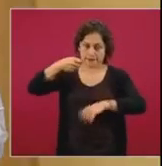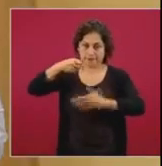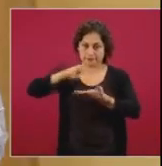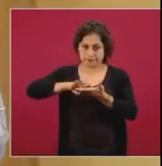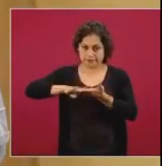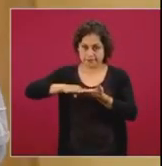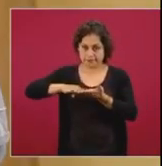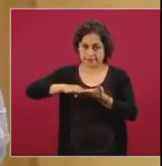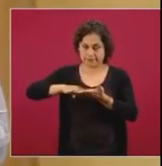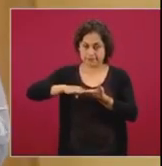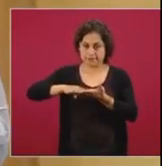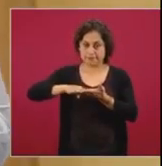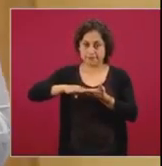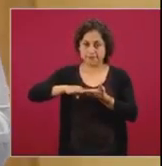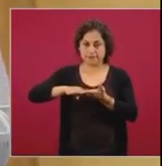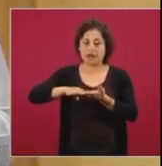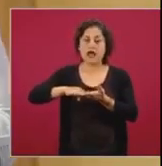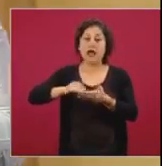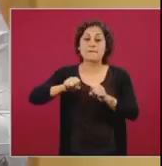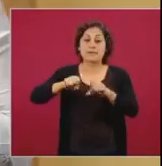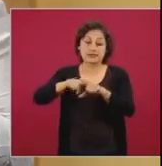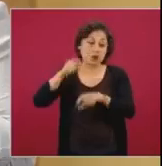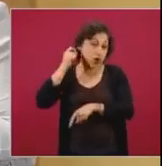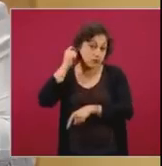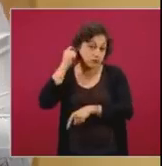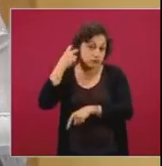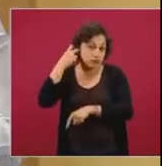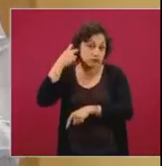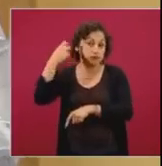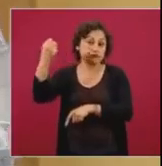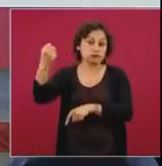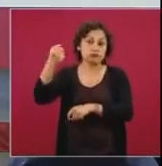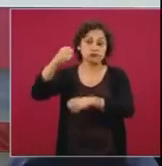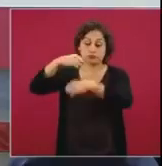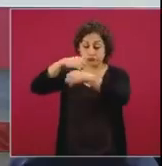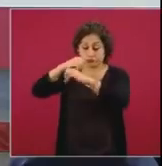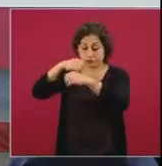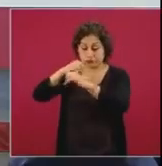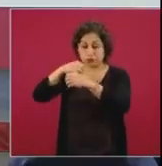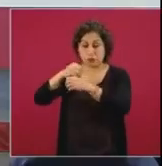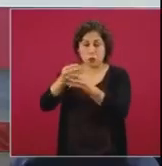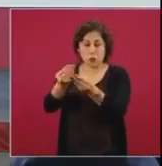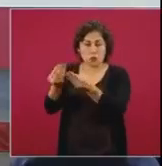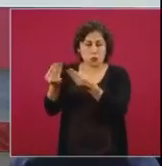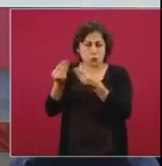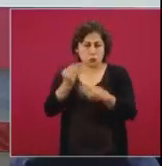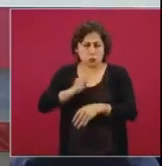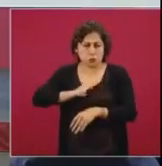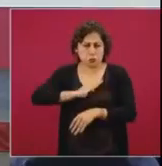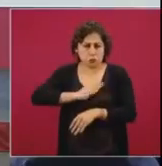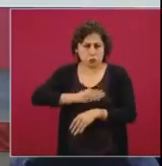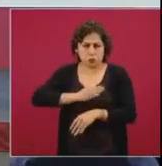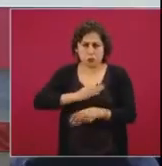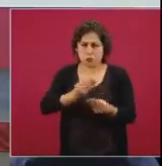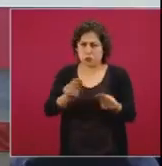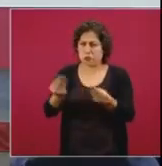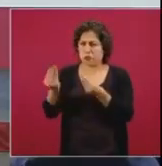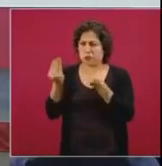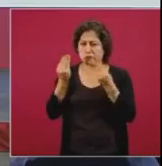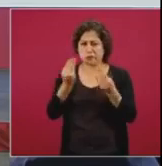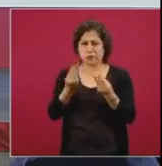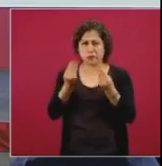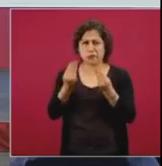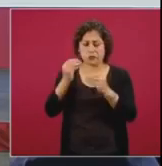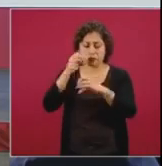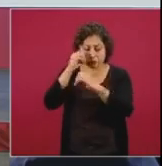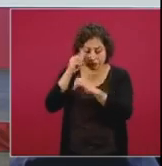esa muestra clínica del lóbulo de la oreja y encuentras muchísimos bacilos, no necesitas ni siquiera hacer la lectura de todo el campo, encuentras muchísimos bacilos y por lo